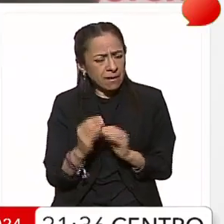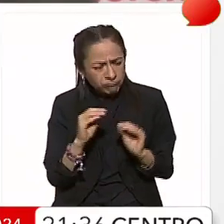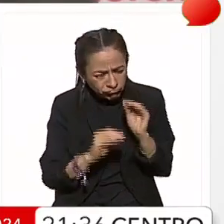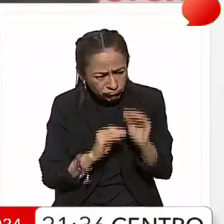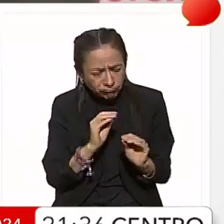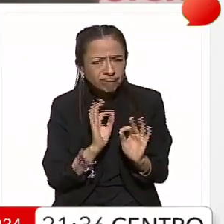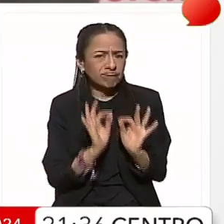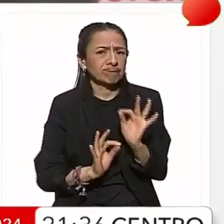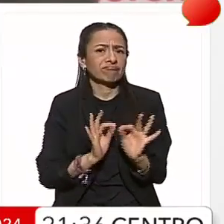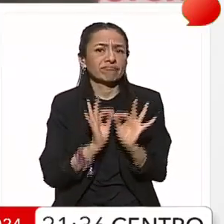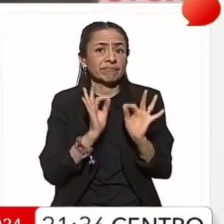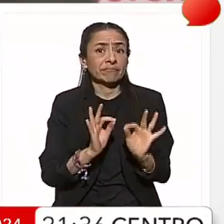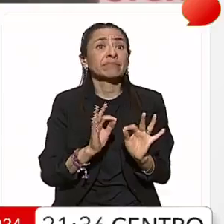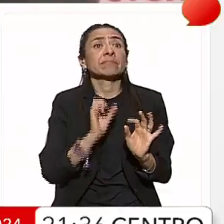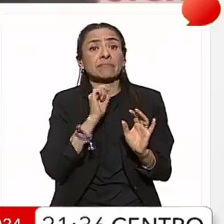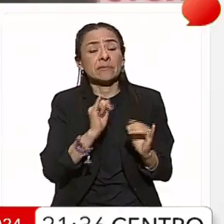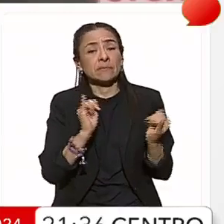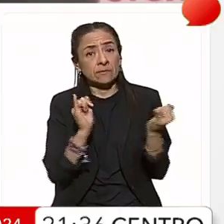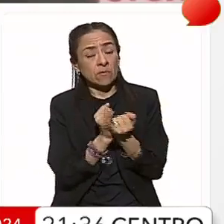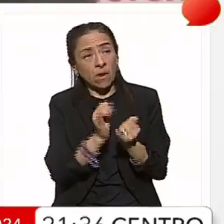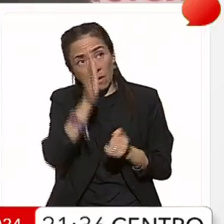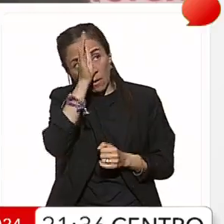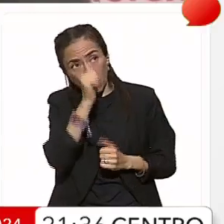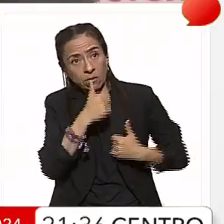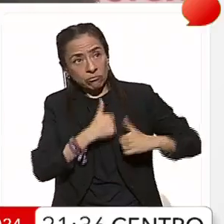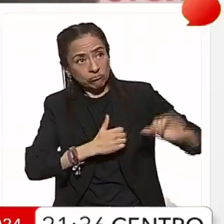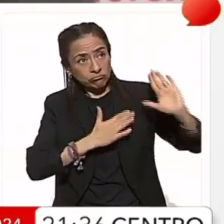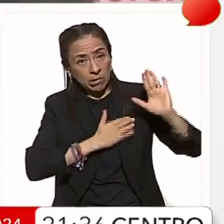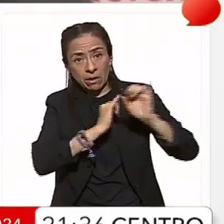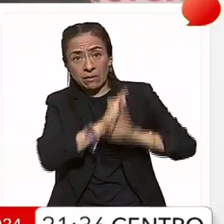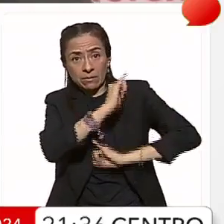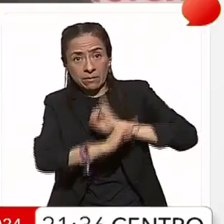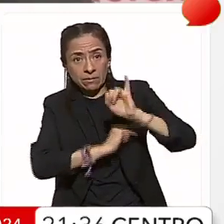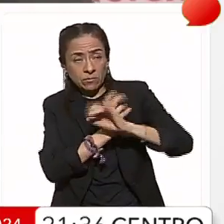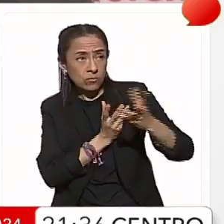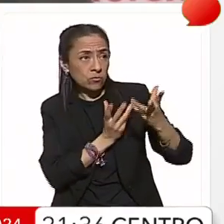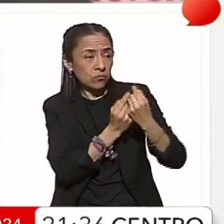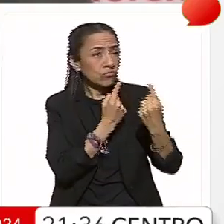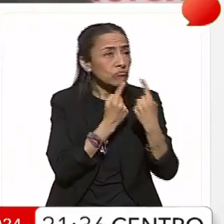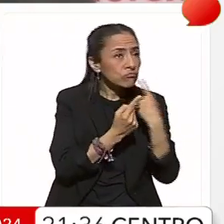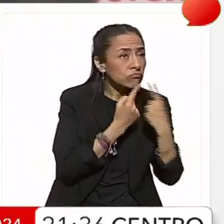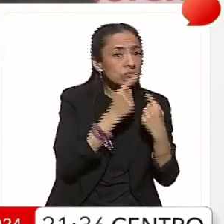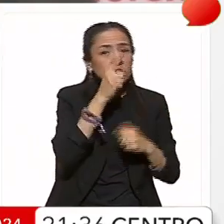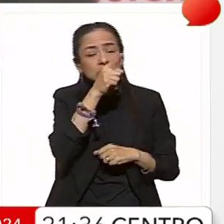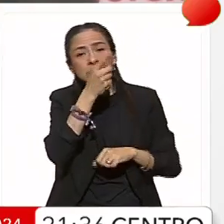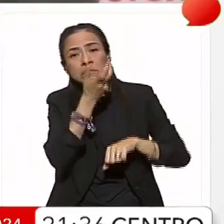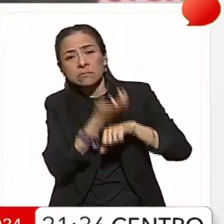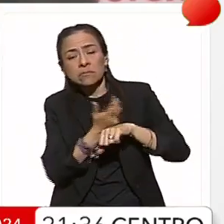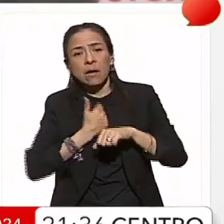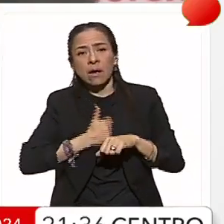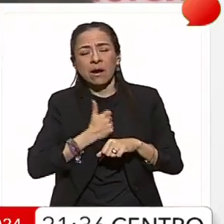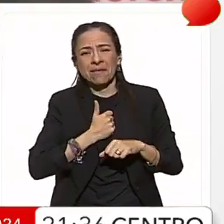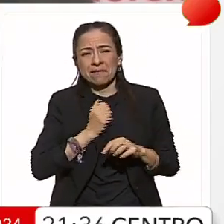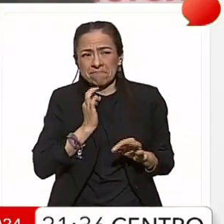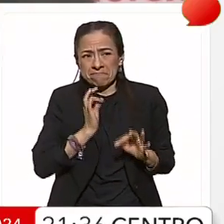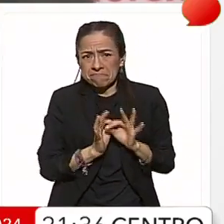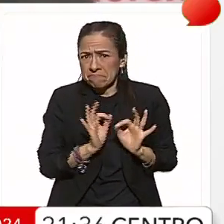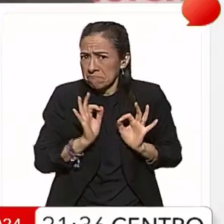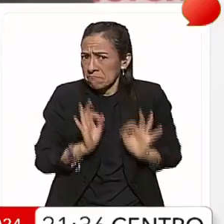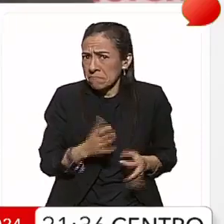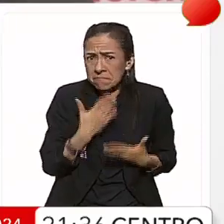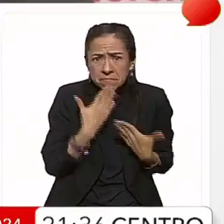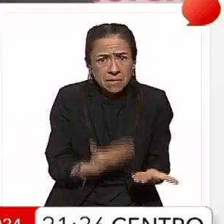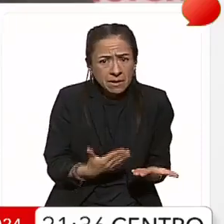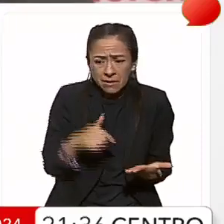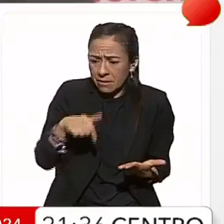los compromisos internacionales que adquirimos con Canadá y Estados Unidos en el TEMEC. No va a pasar nada en ese sentido porque